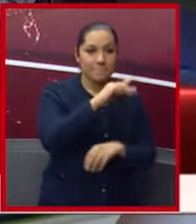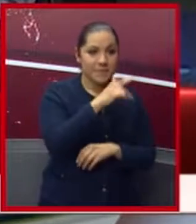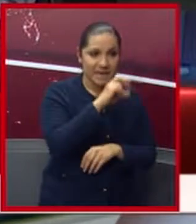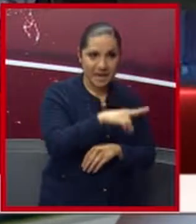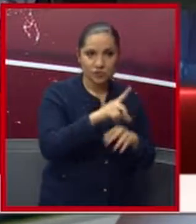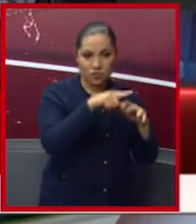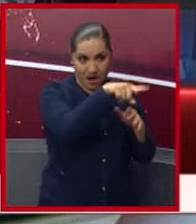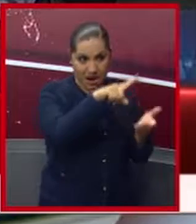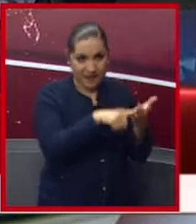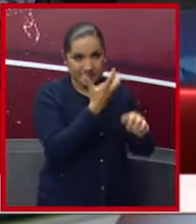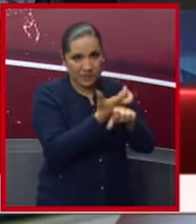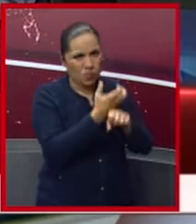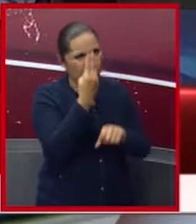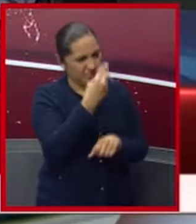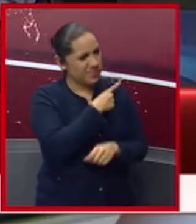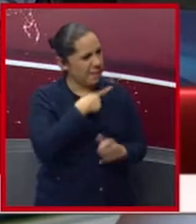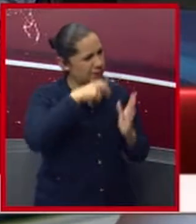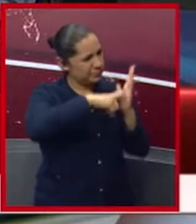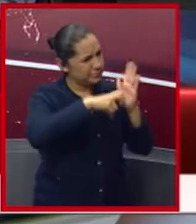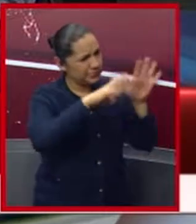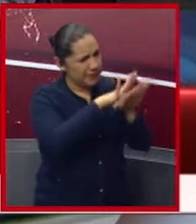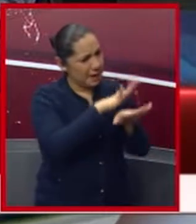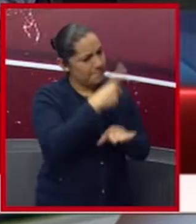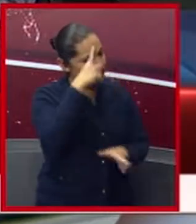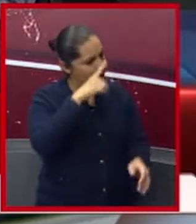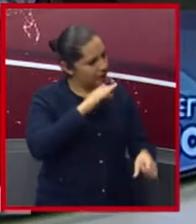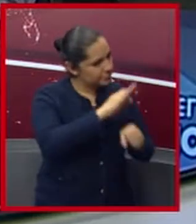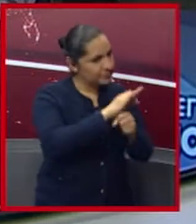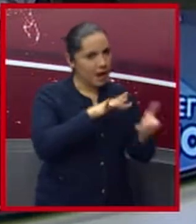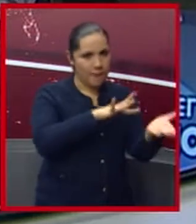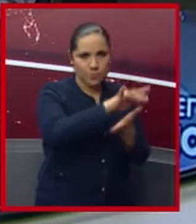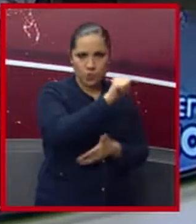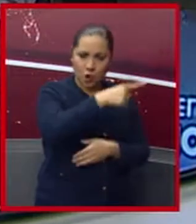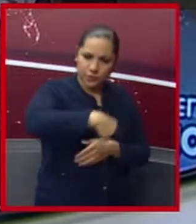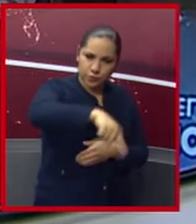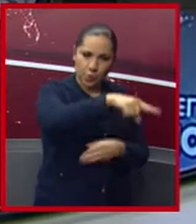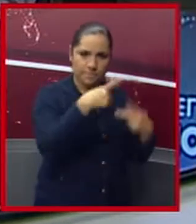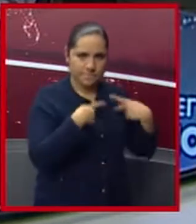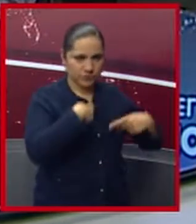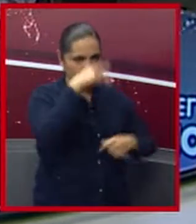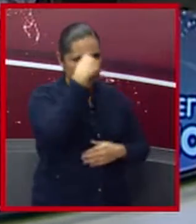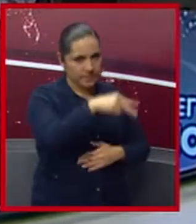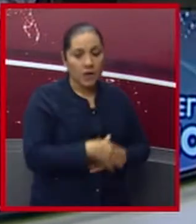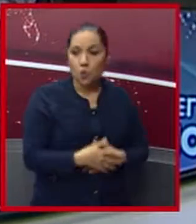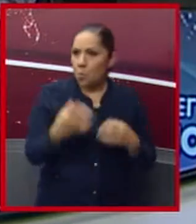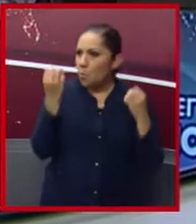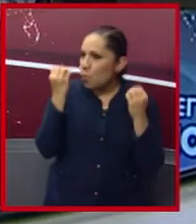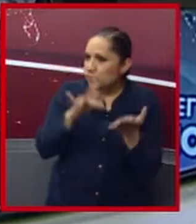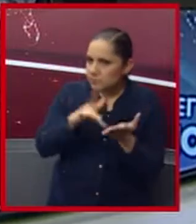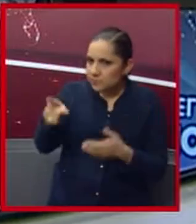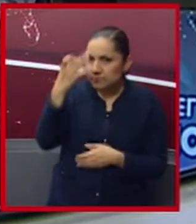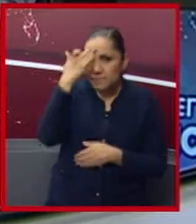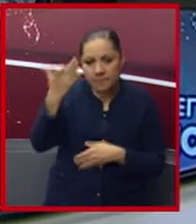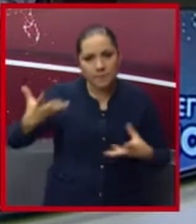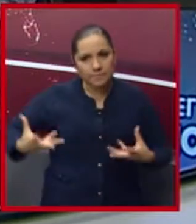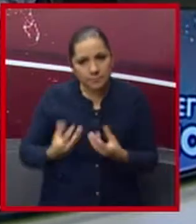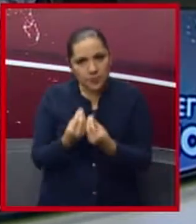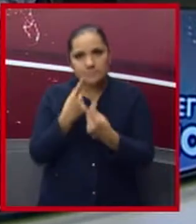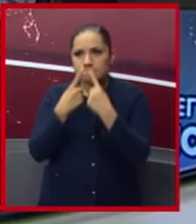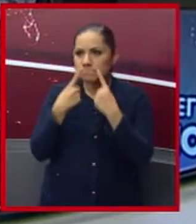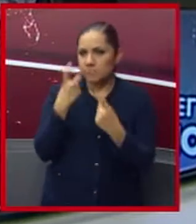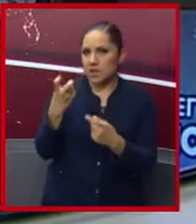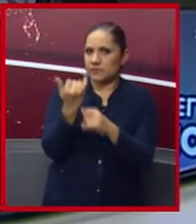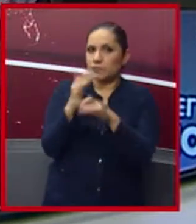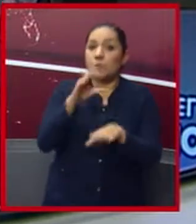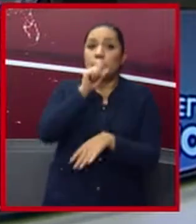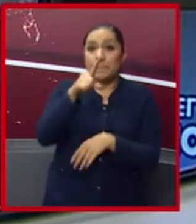los connacionales. Perfecto. Pues muchísimas gracias, diputado, por haber regalado estos minutos a Noticias del Congreso. Por supuesto, a que nuestros ciudadanos que nos siguen por el canal del Congreso en la Unión